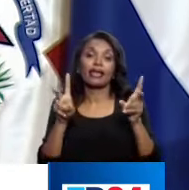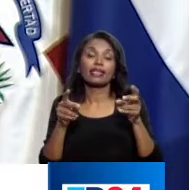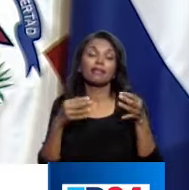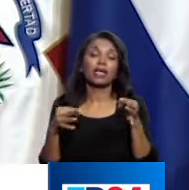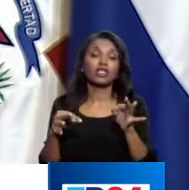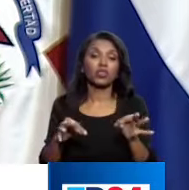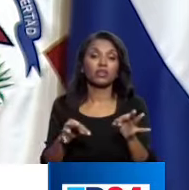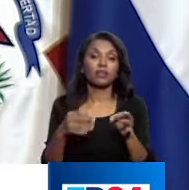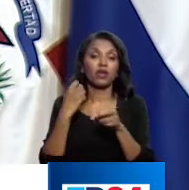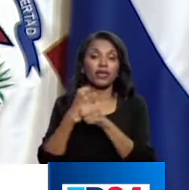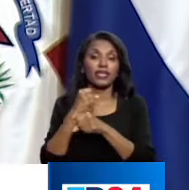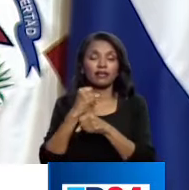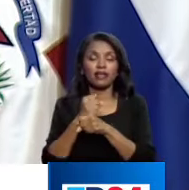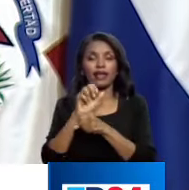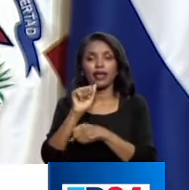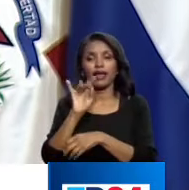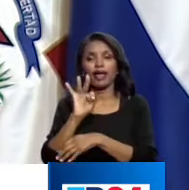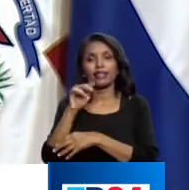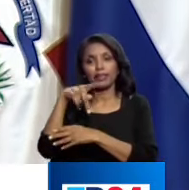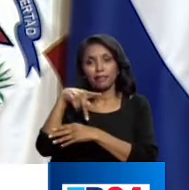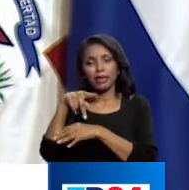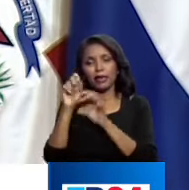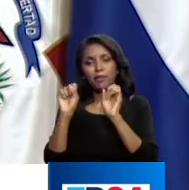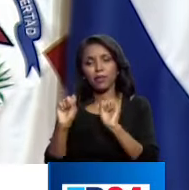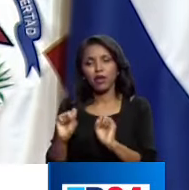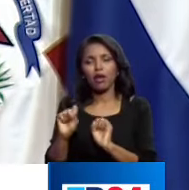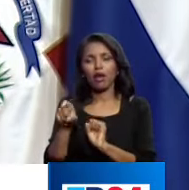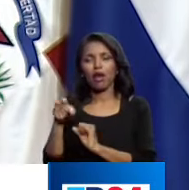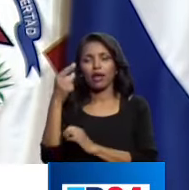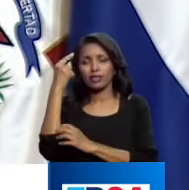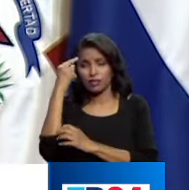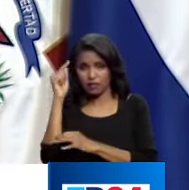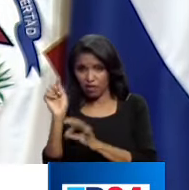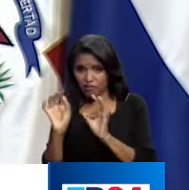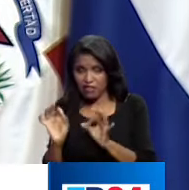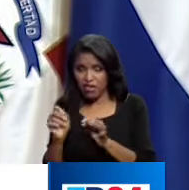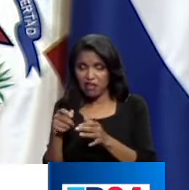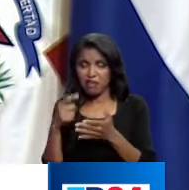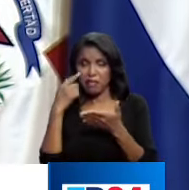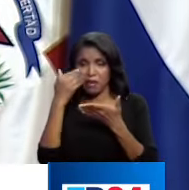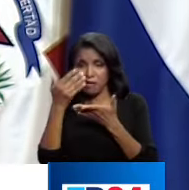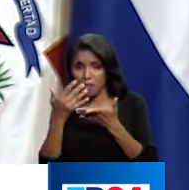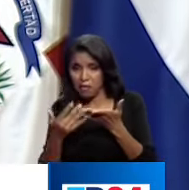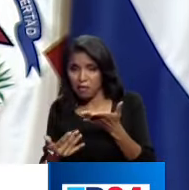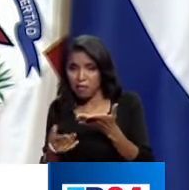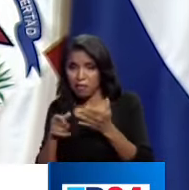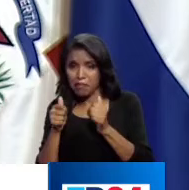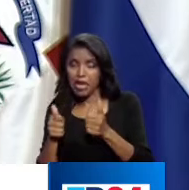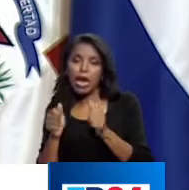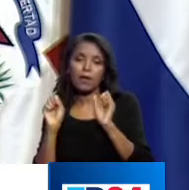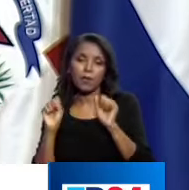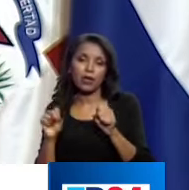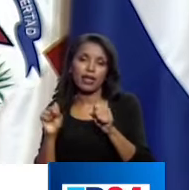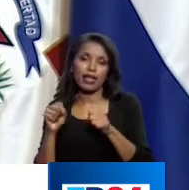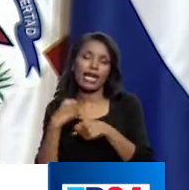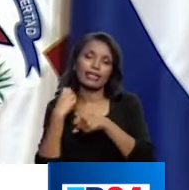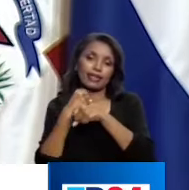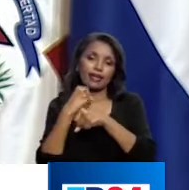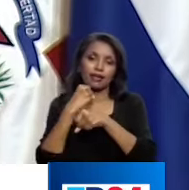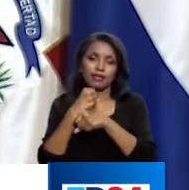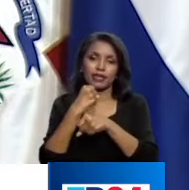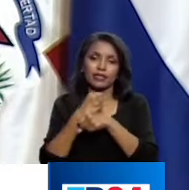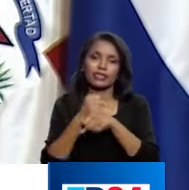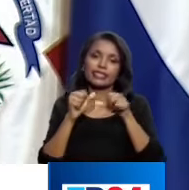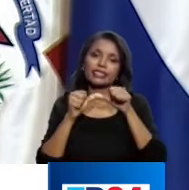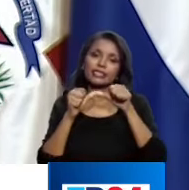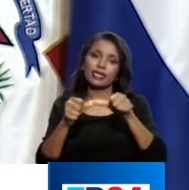ATP tenga las cualidades, tenga el conocimiento, tenga la trayectoria y tenga la capacidad también de mantenerse en